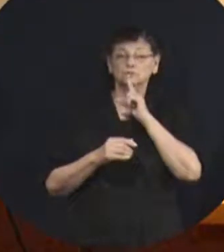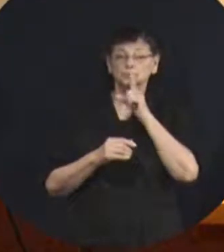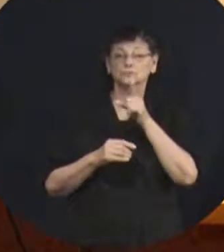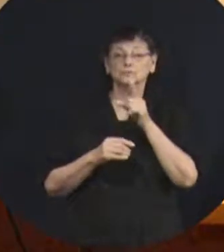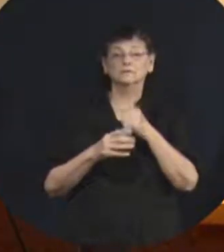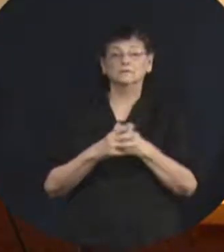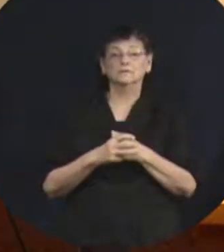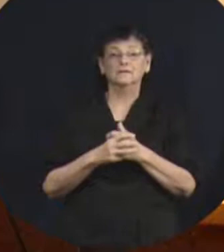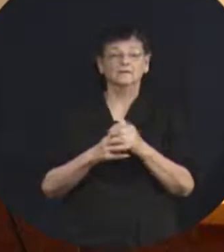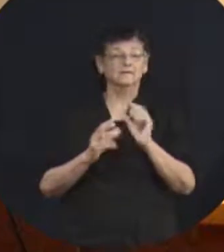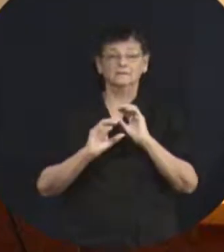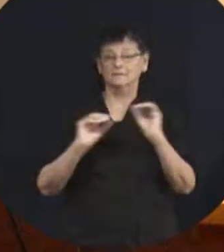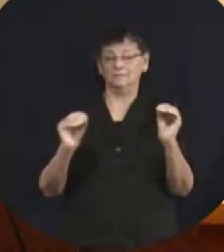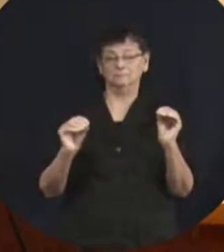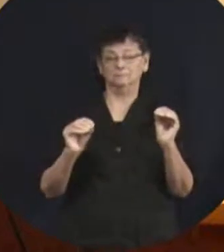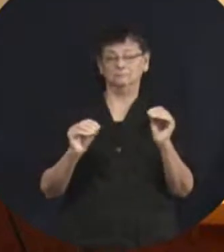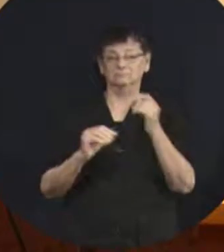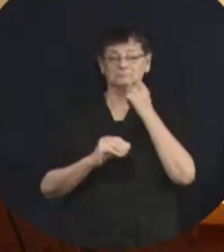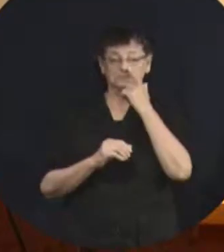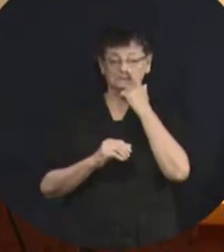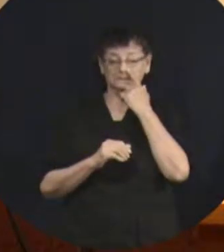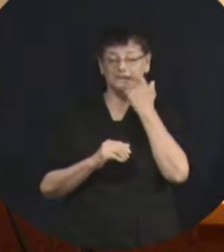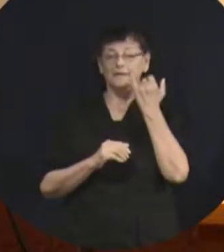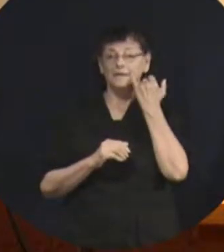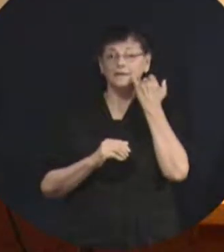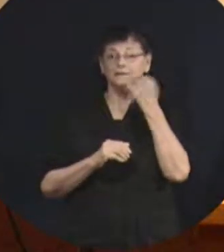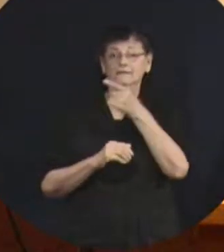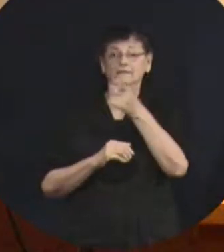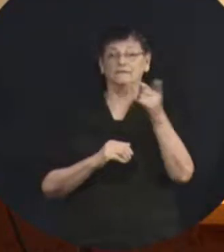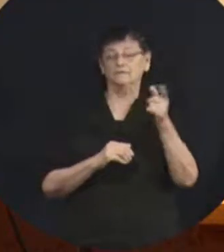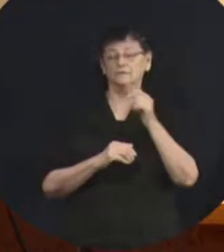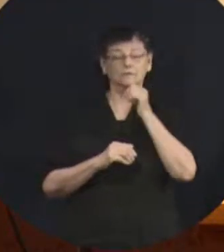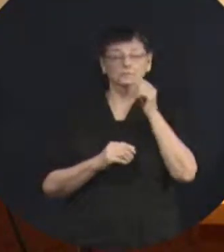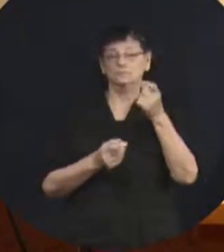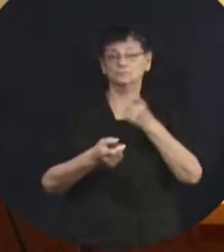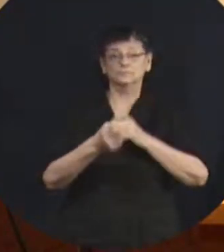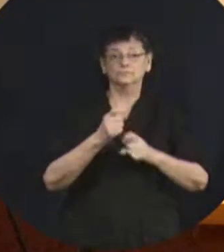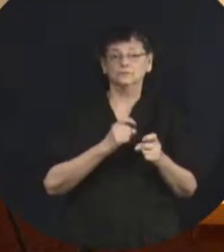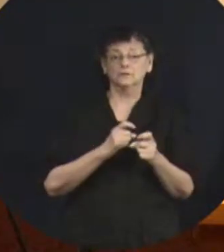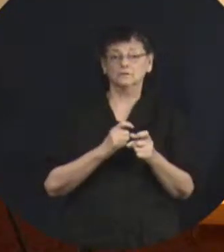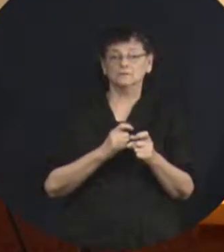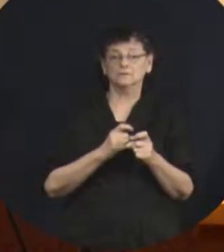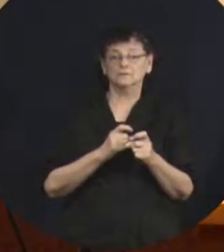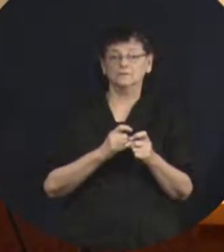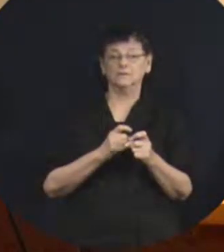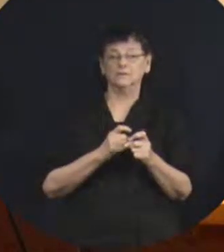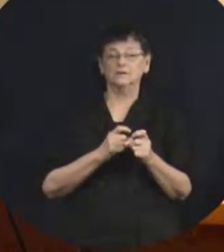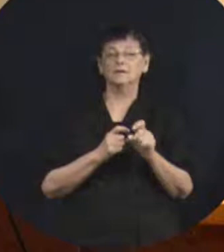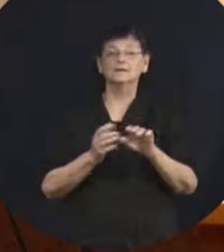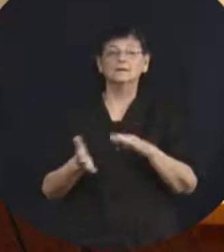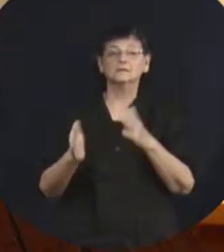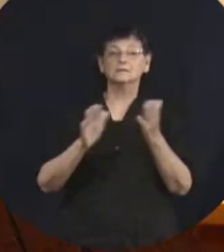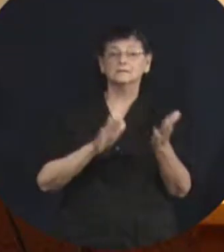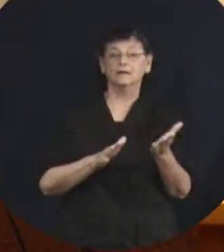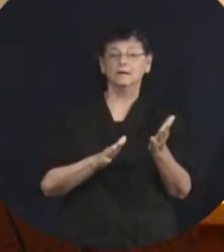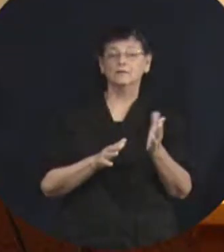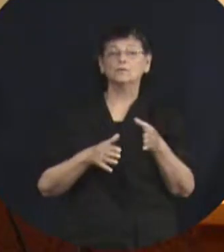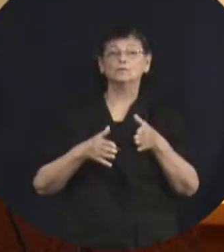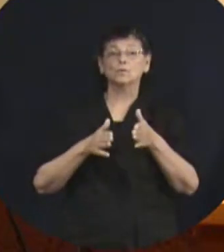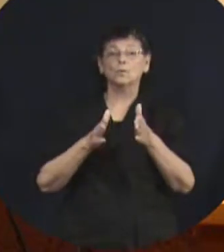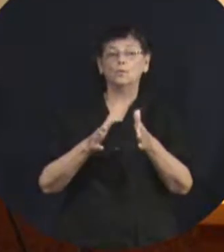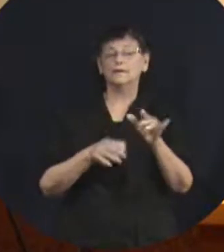Ciertamente que no. Y si ustedes no se arrepienten, perecerán de